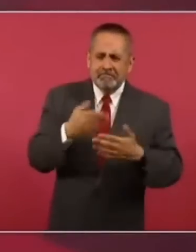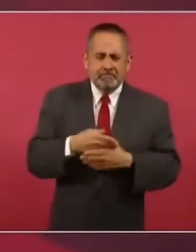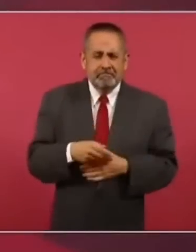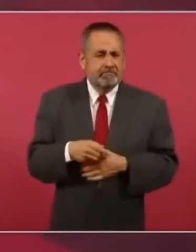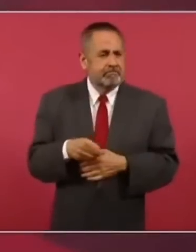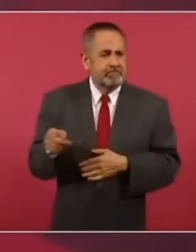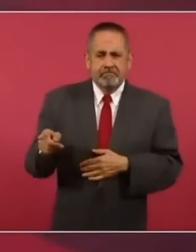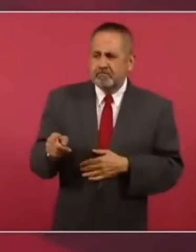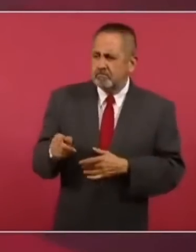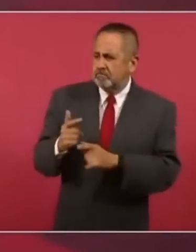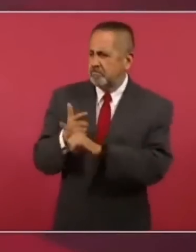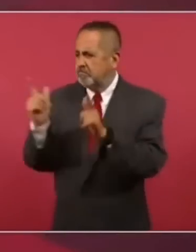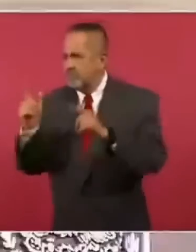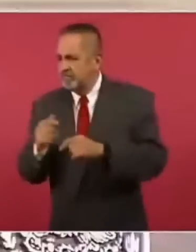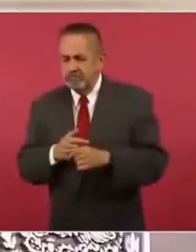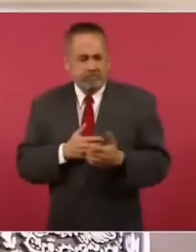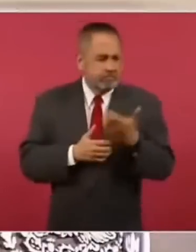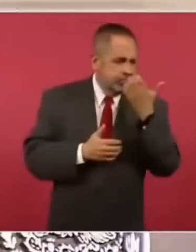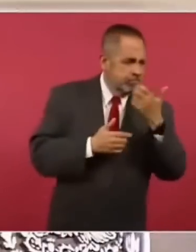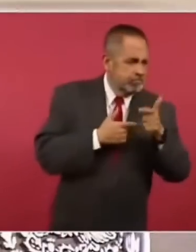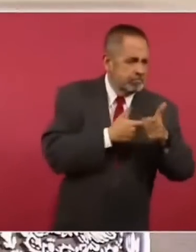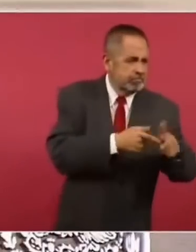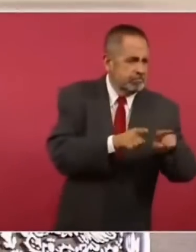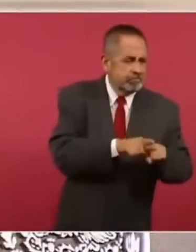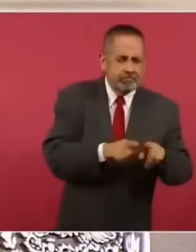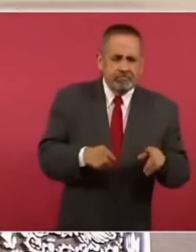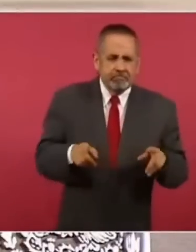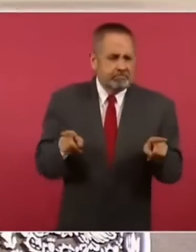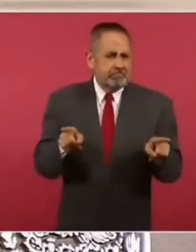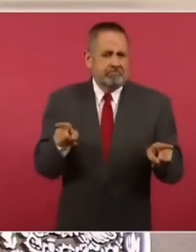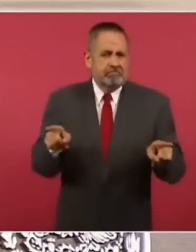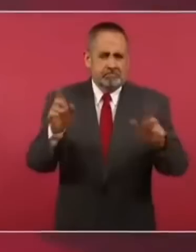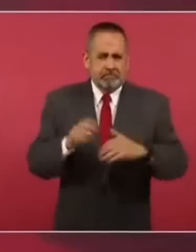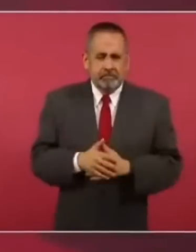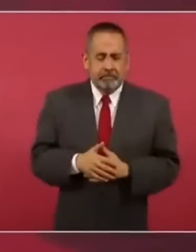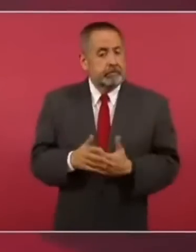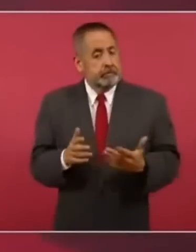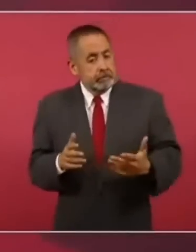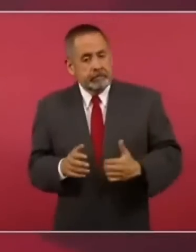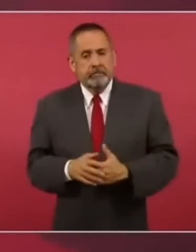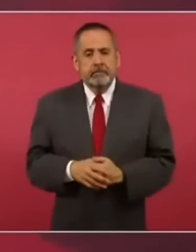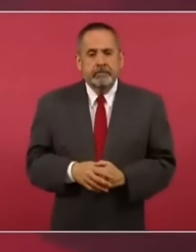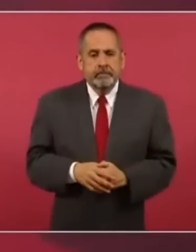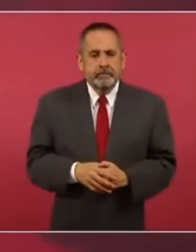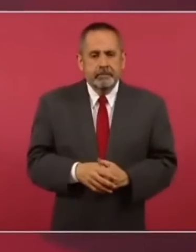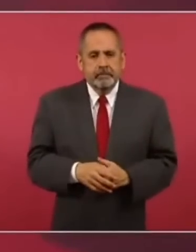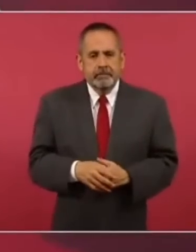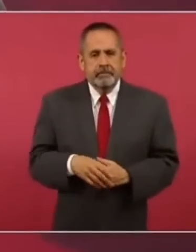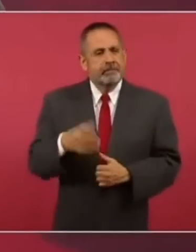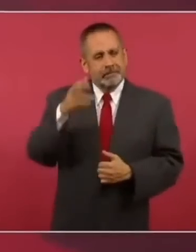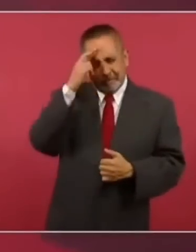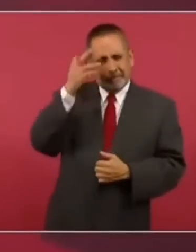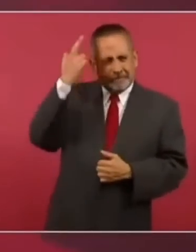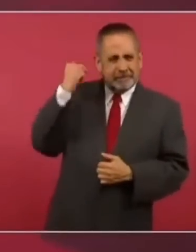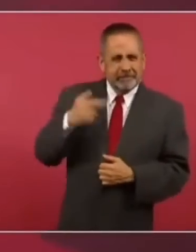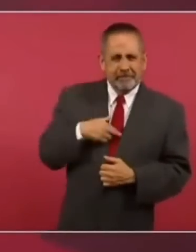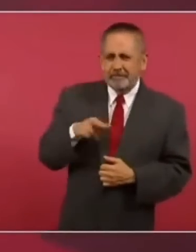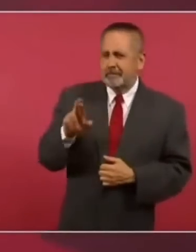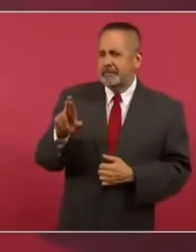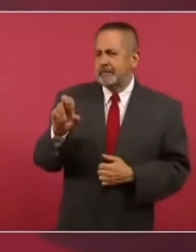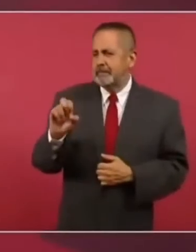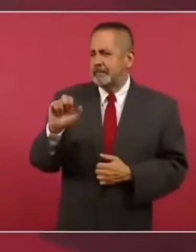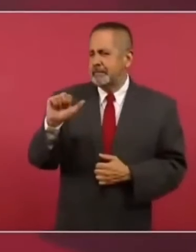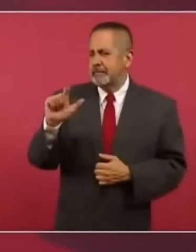Liberales y conservadores. Bueno, en su momento, realistas,